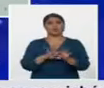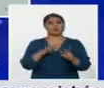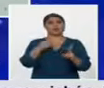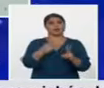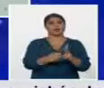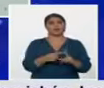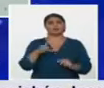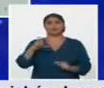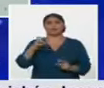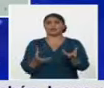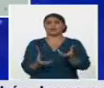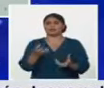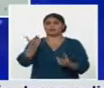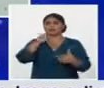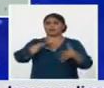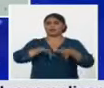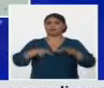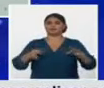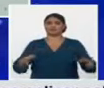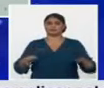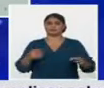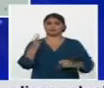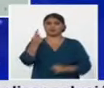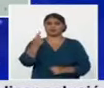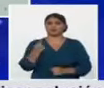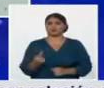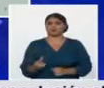y Artemisa con 1